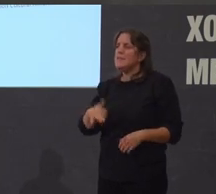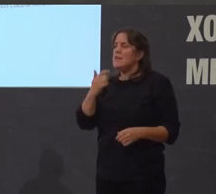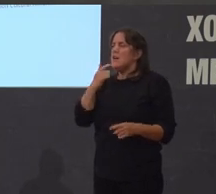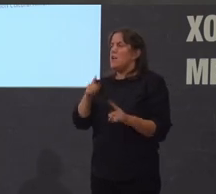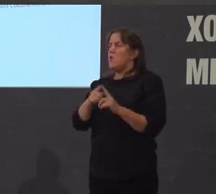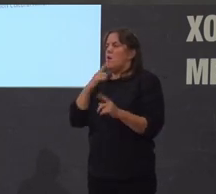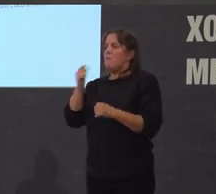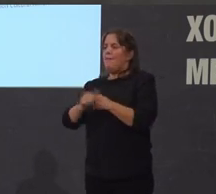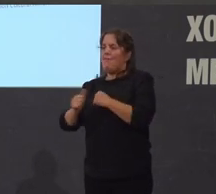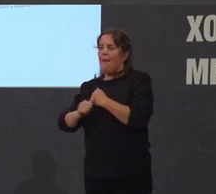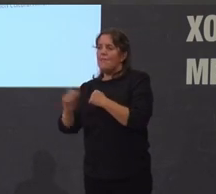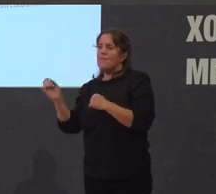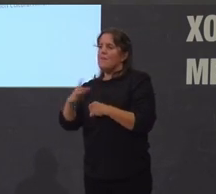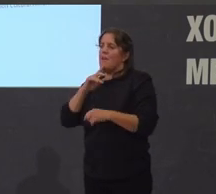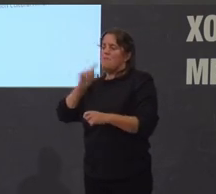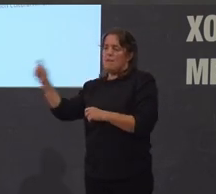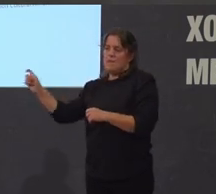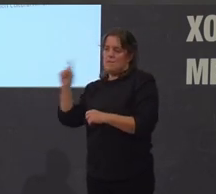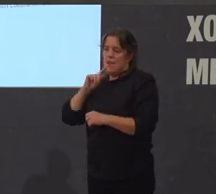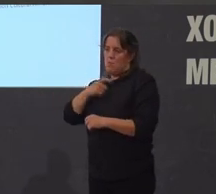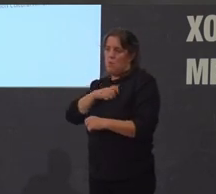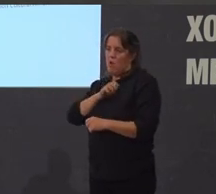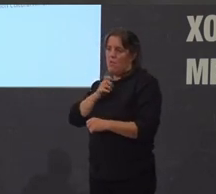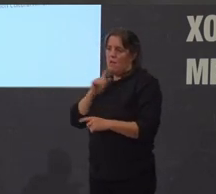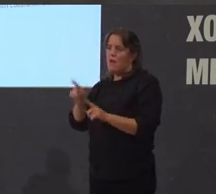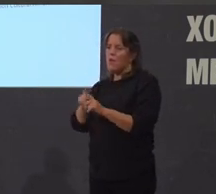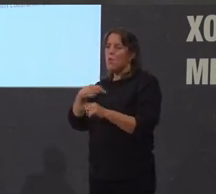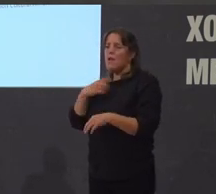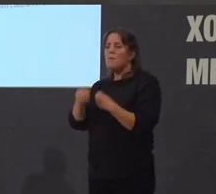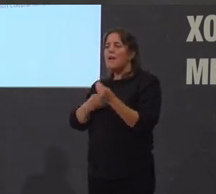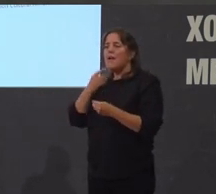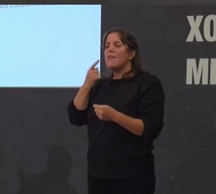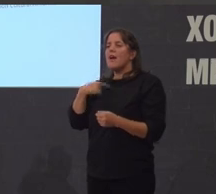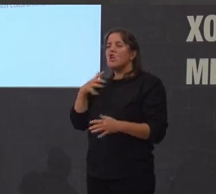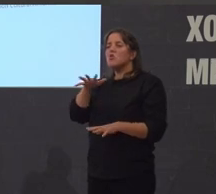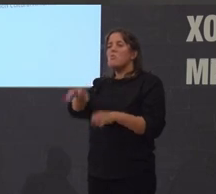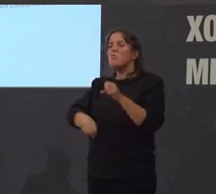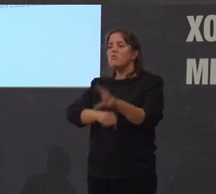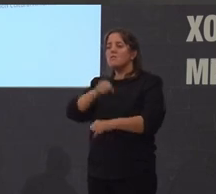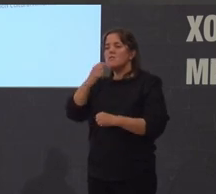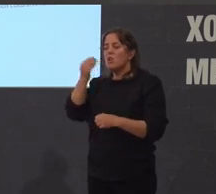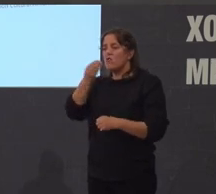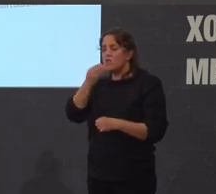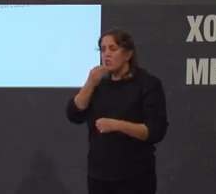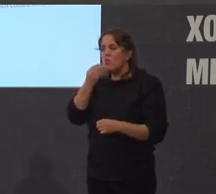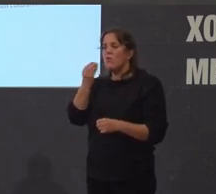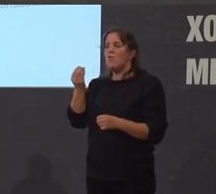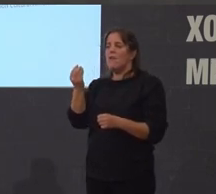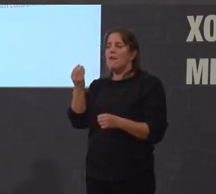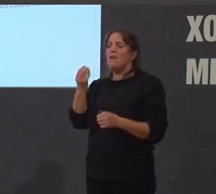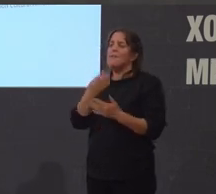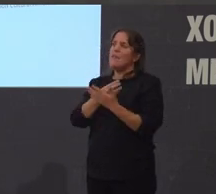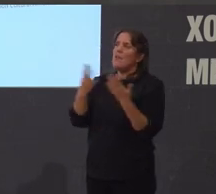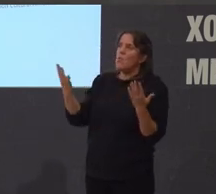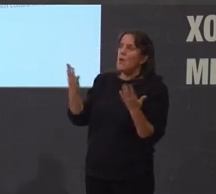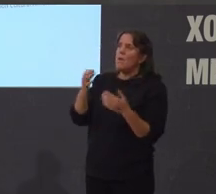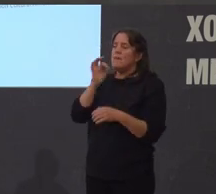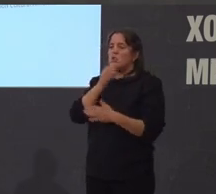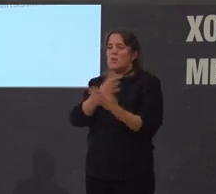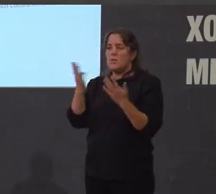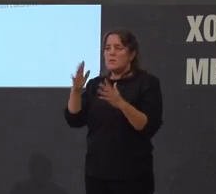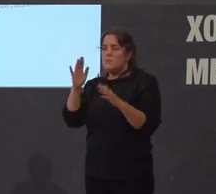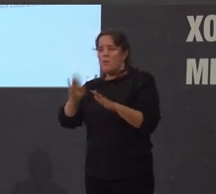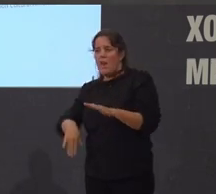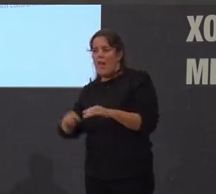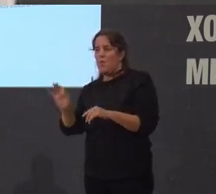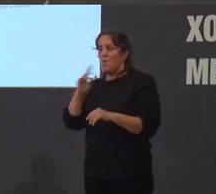patacas tienen que llamar la policía recordó a muchos motines de consumos en tres asistencias de finales de donde está noveno y